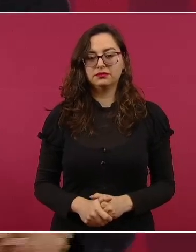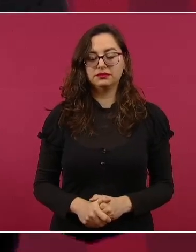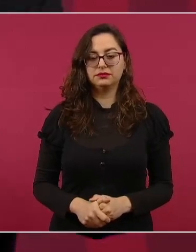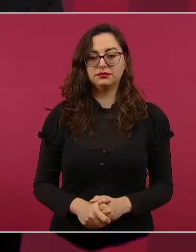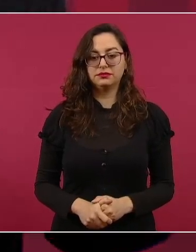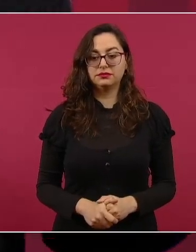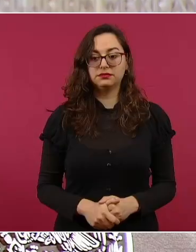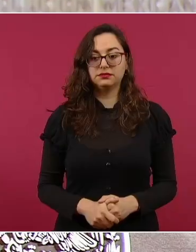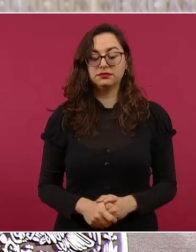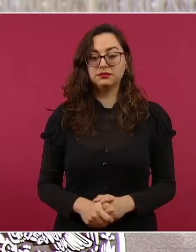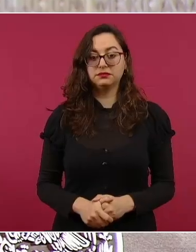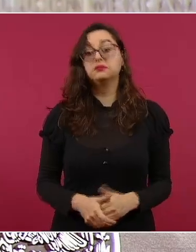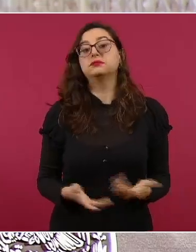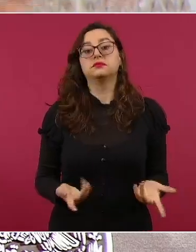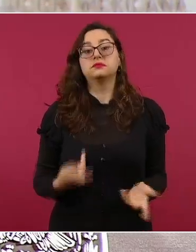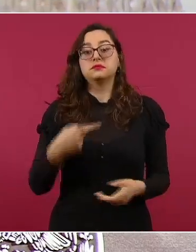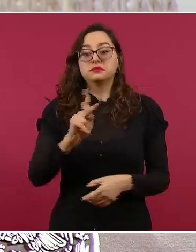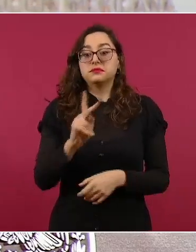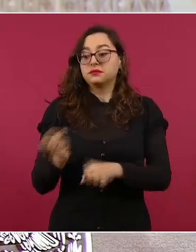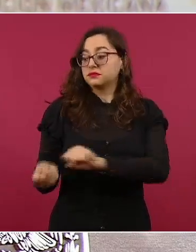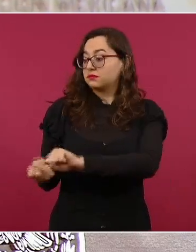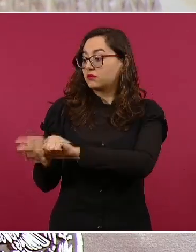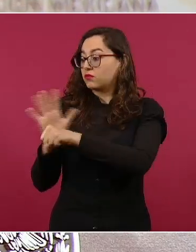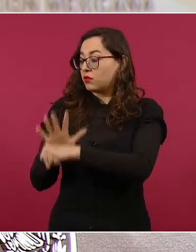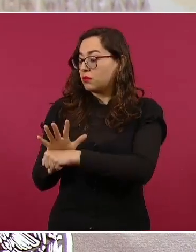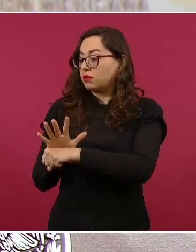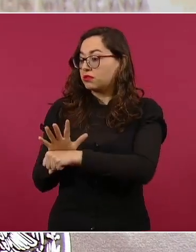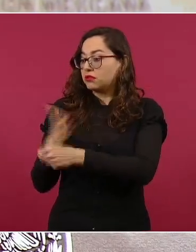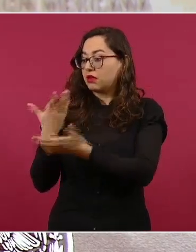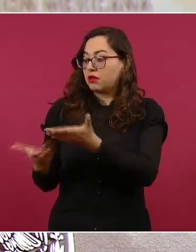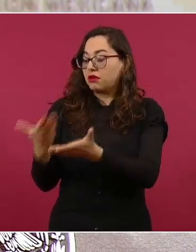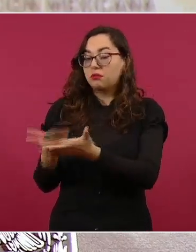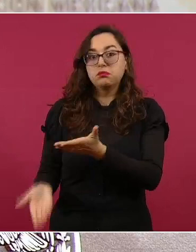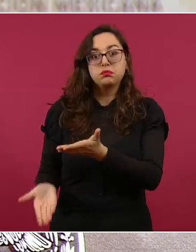Y ahora, en 1 año, una vacuna